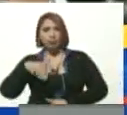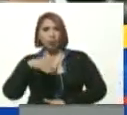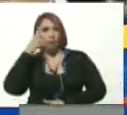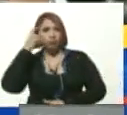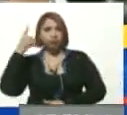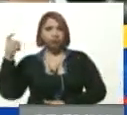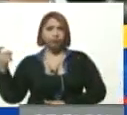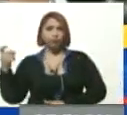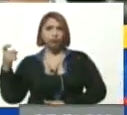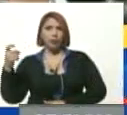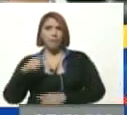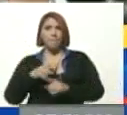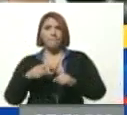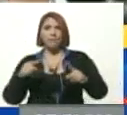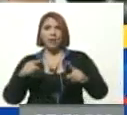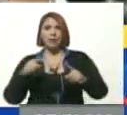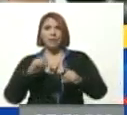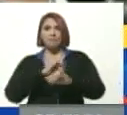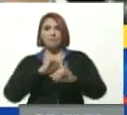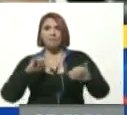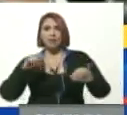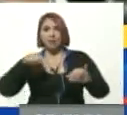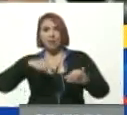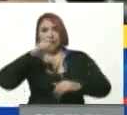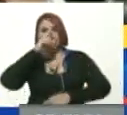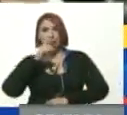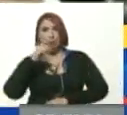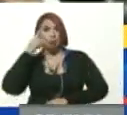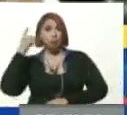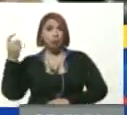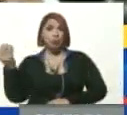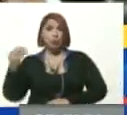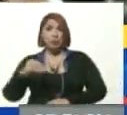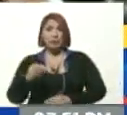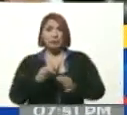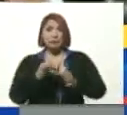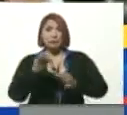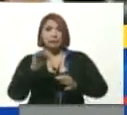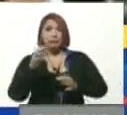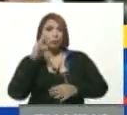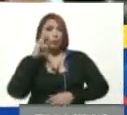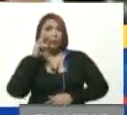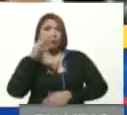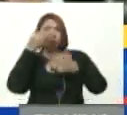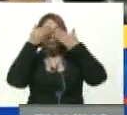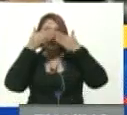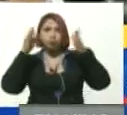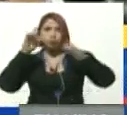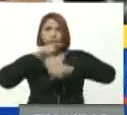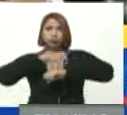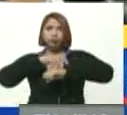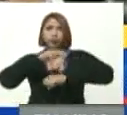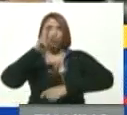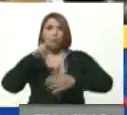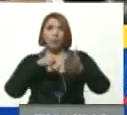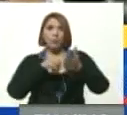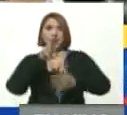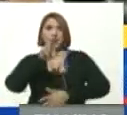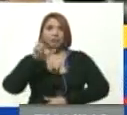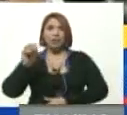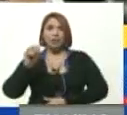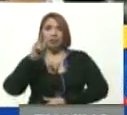fin de este año. Pero el sueño nuestro va más largo y visualizamos en el tiempo 2030,